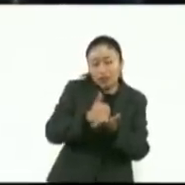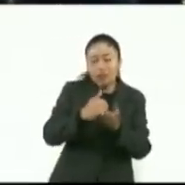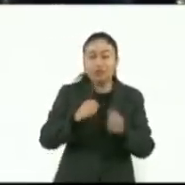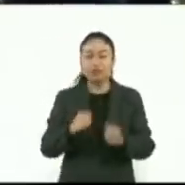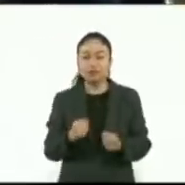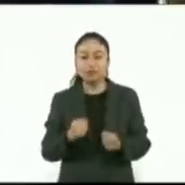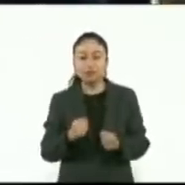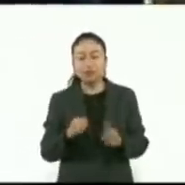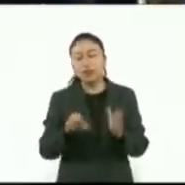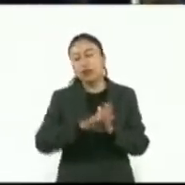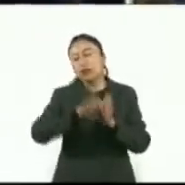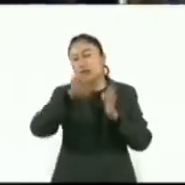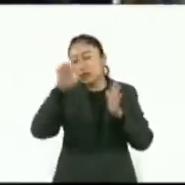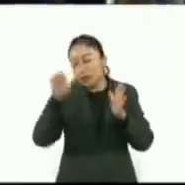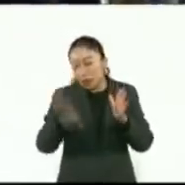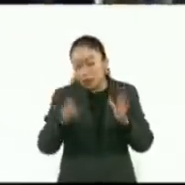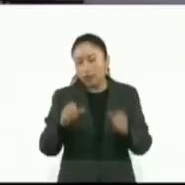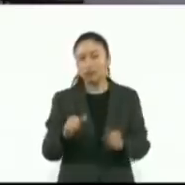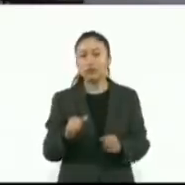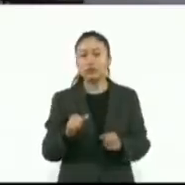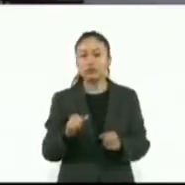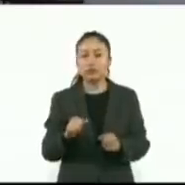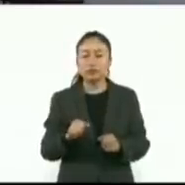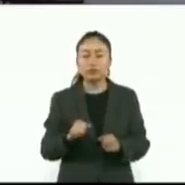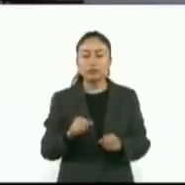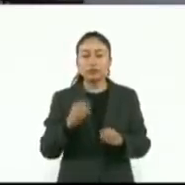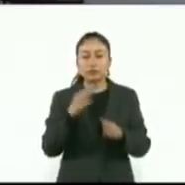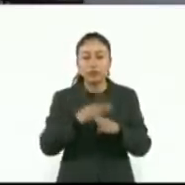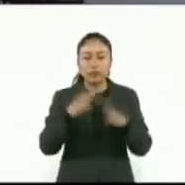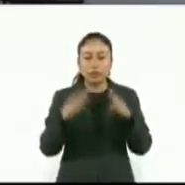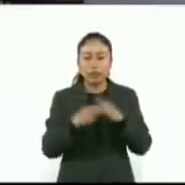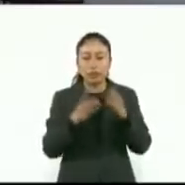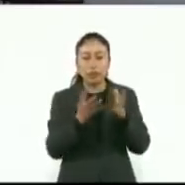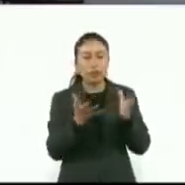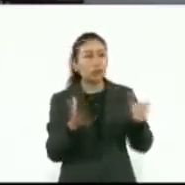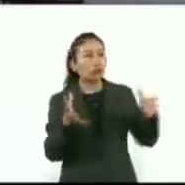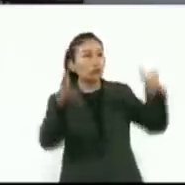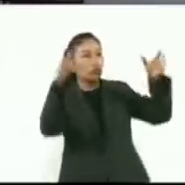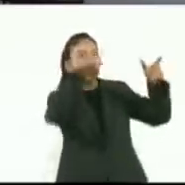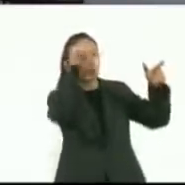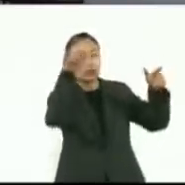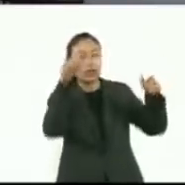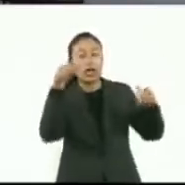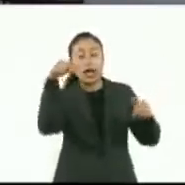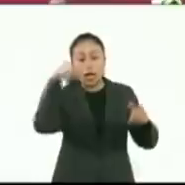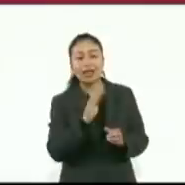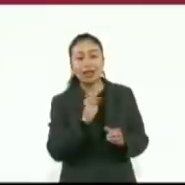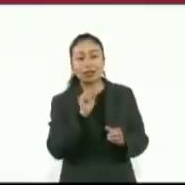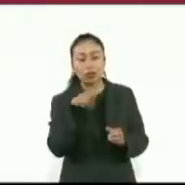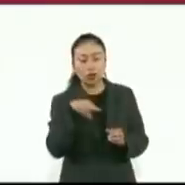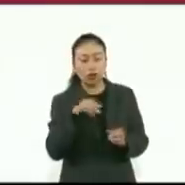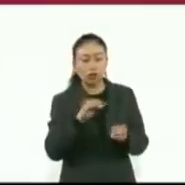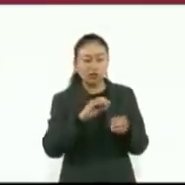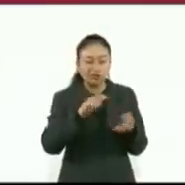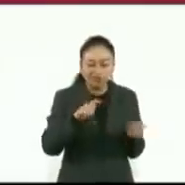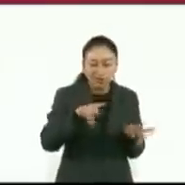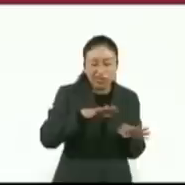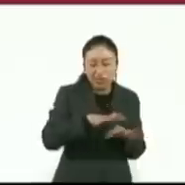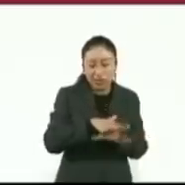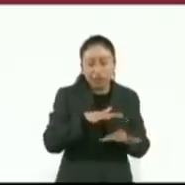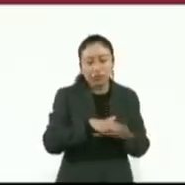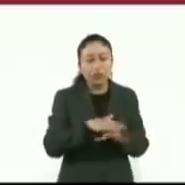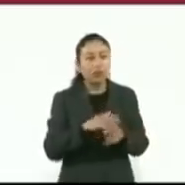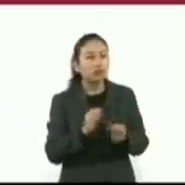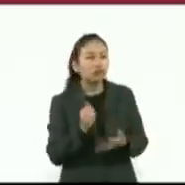produce oxígeno, y digamos que el carbono que queda pues se convierte en celulosa, sea en